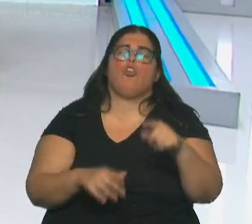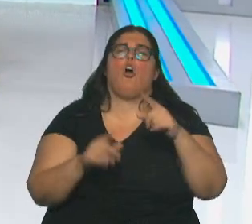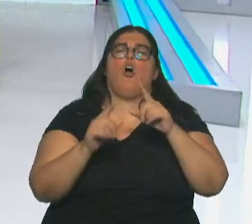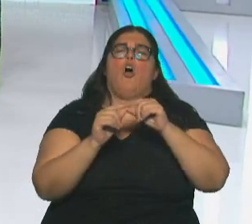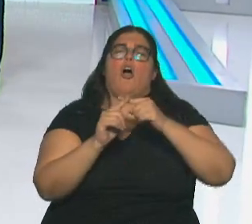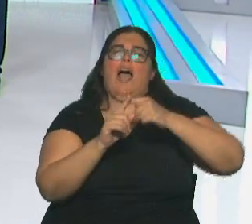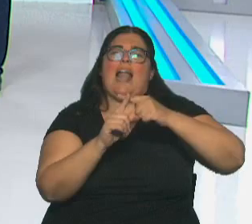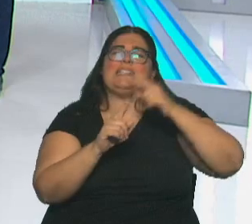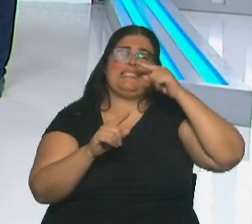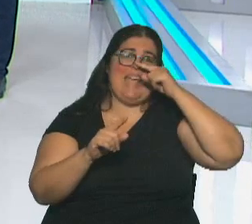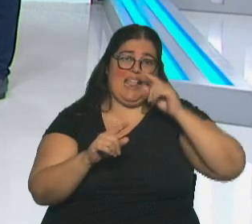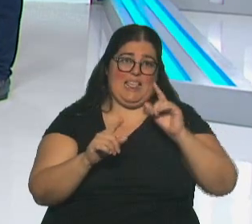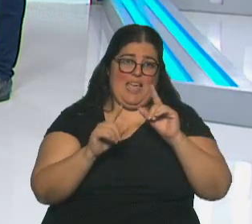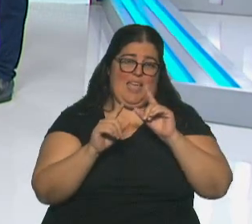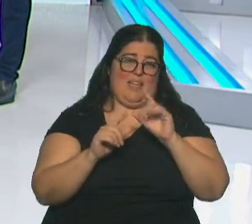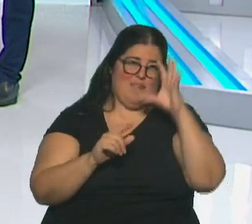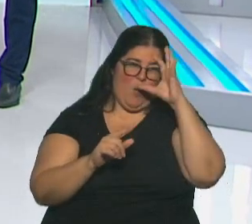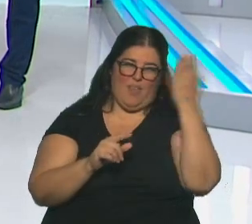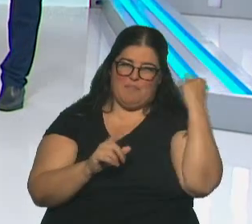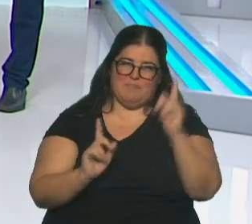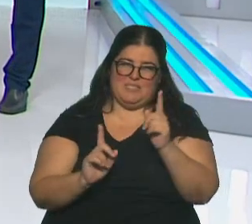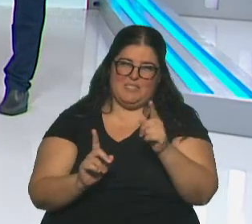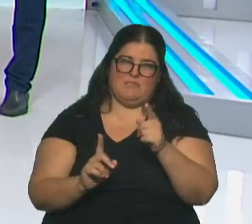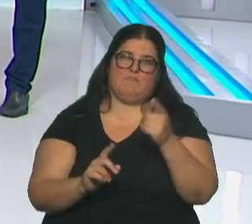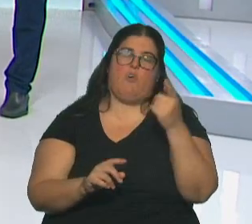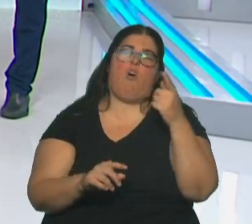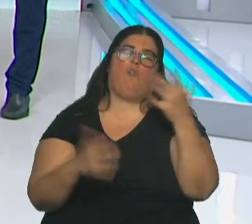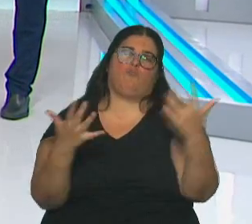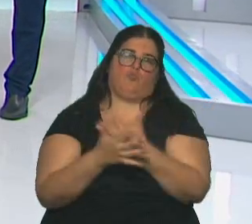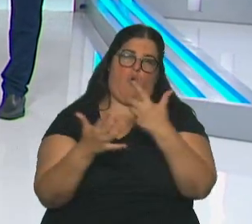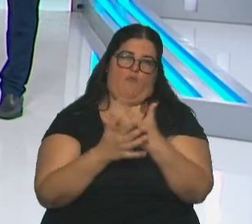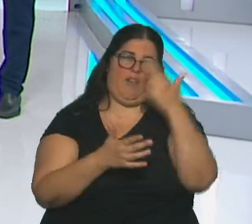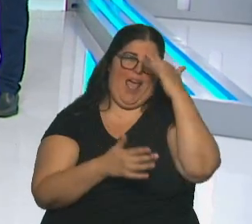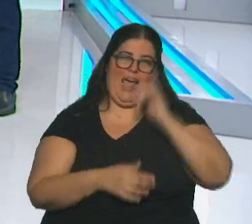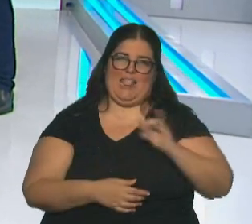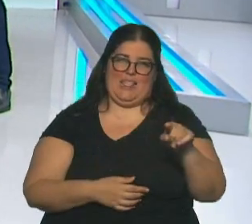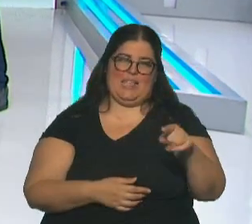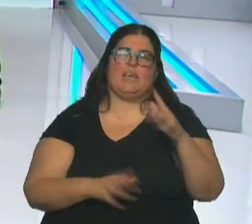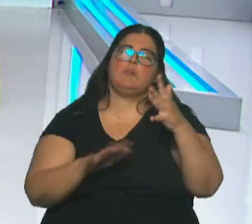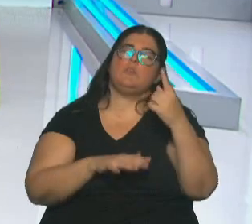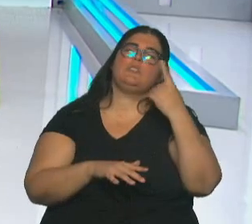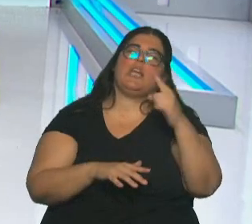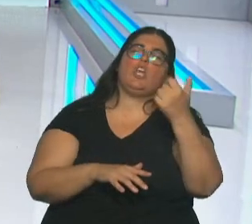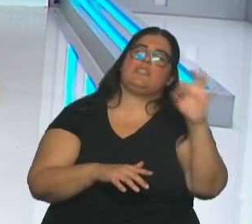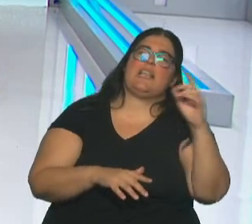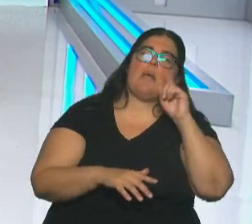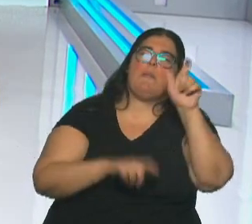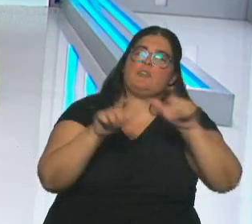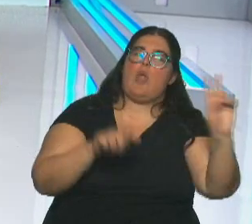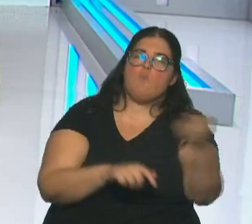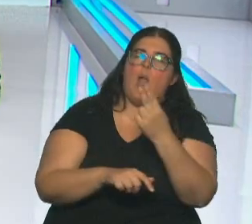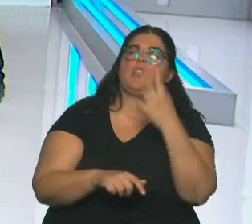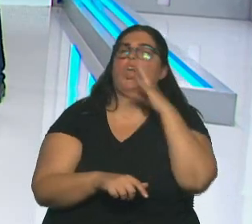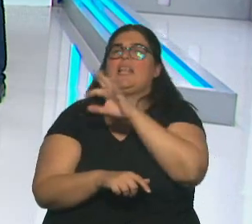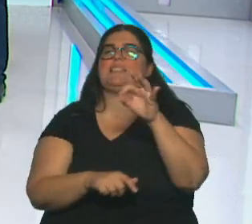7, recordará este hecho que le tocó padecer Haití, entre 160.000 muertos y